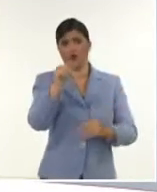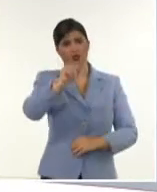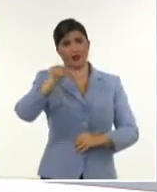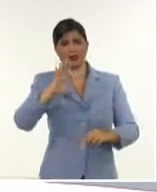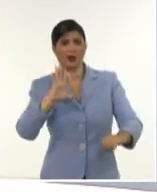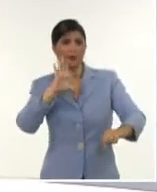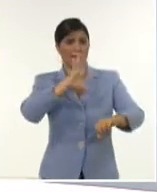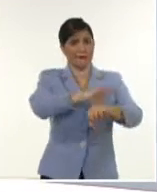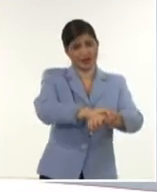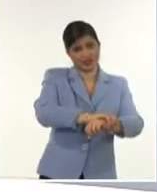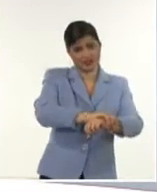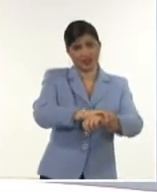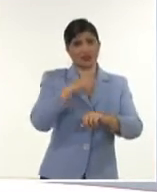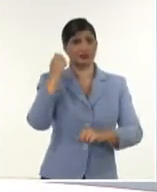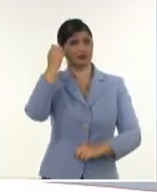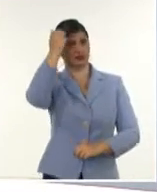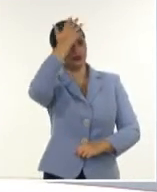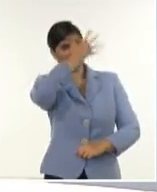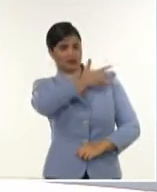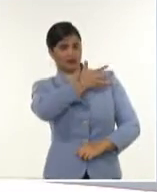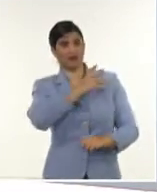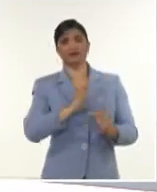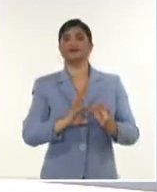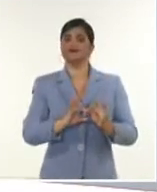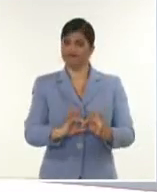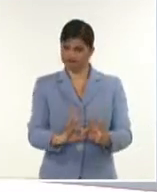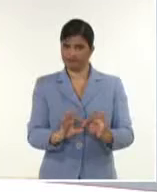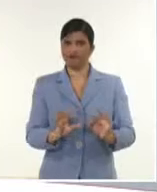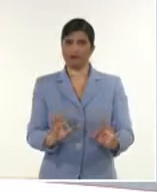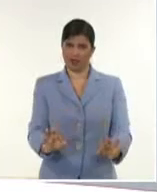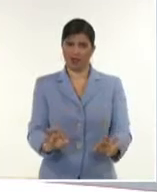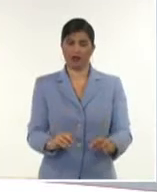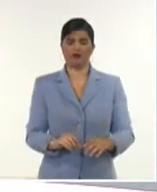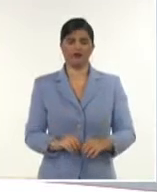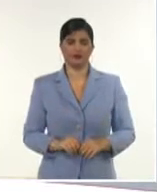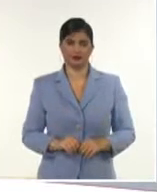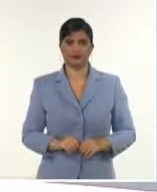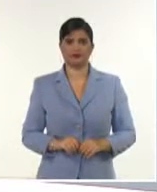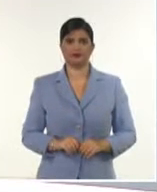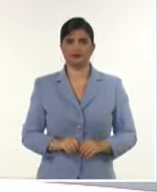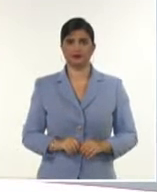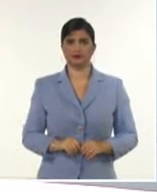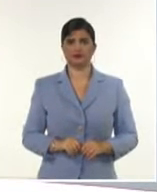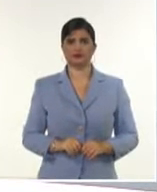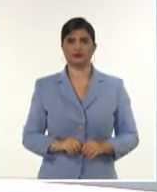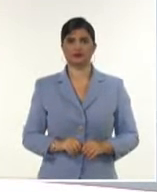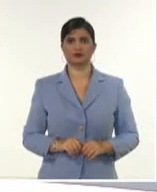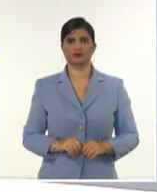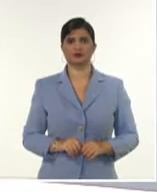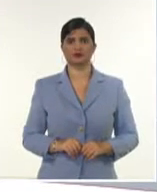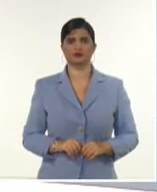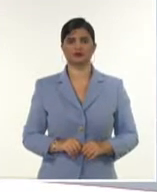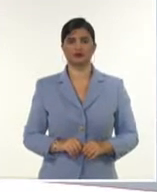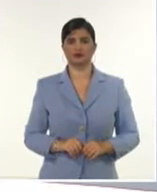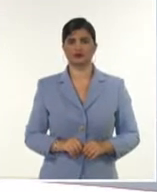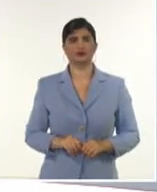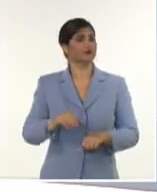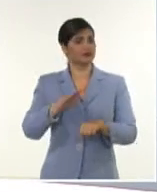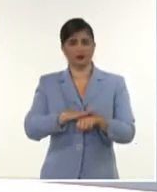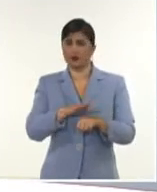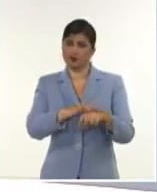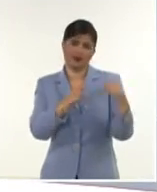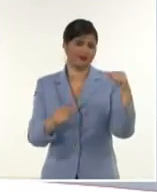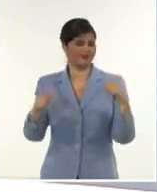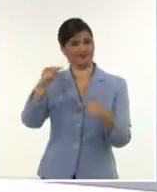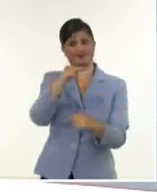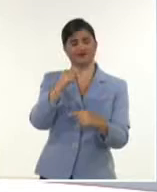mismo describir el horror con nombre propio a hablar de los horrores sin mentar por ningún lado al perpetrador. Nuestra